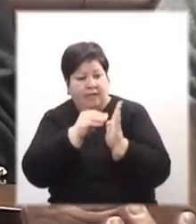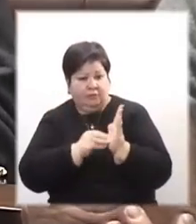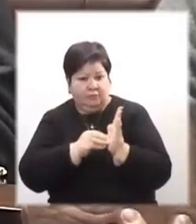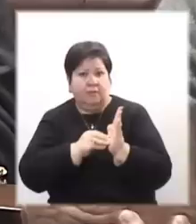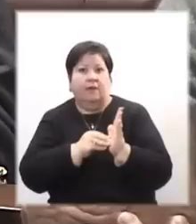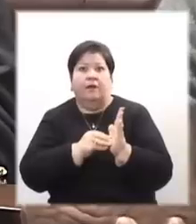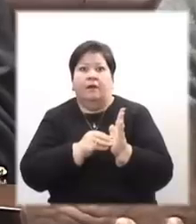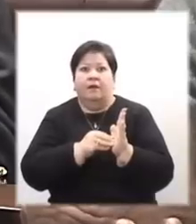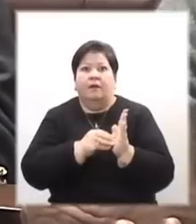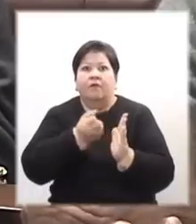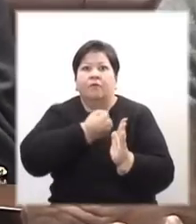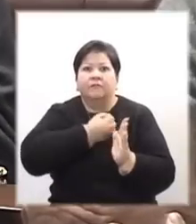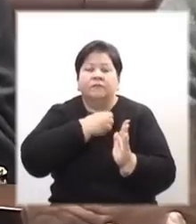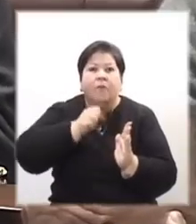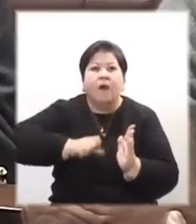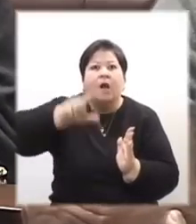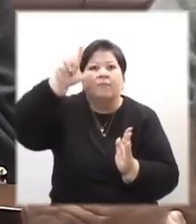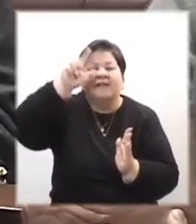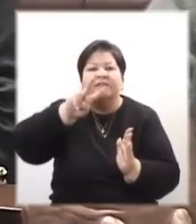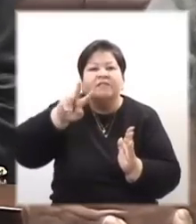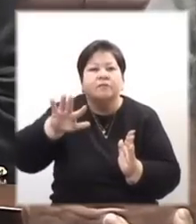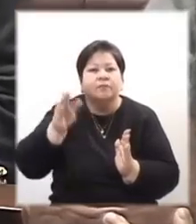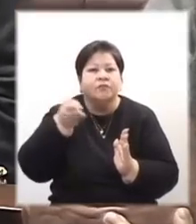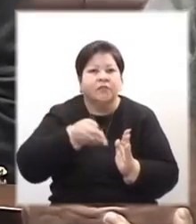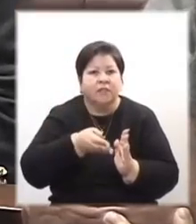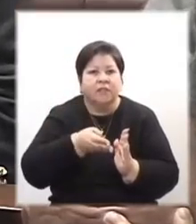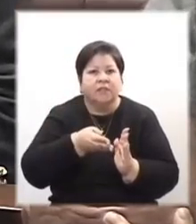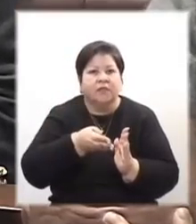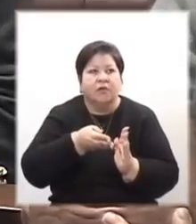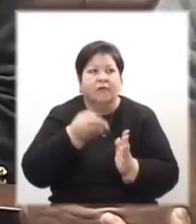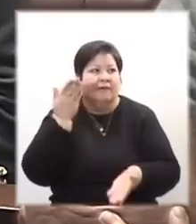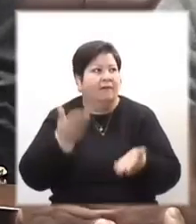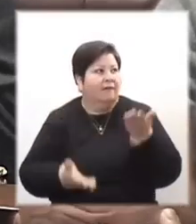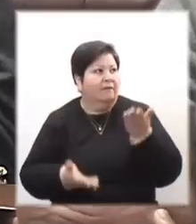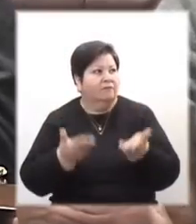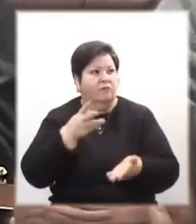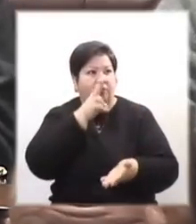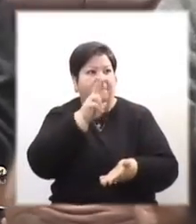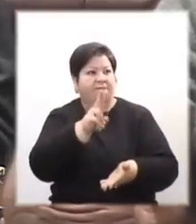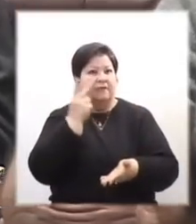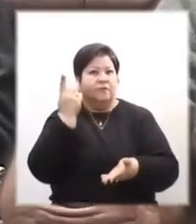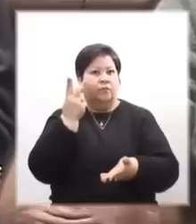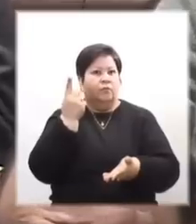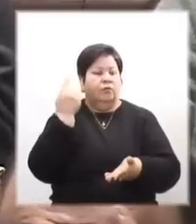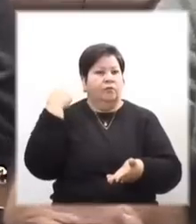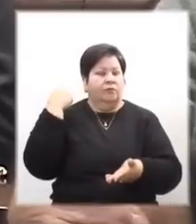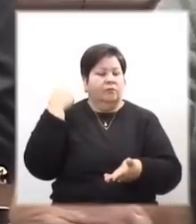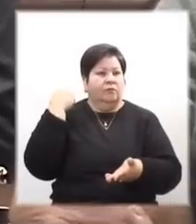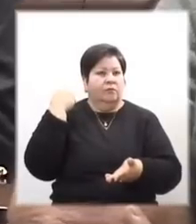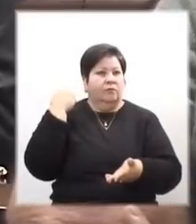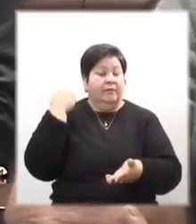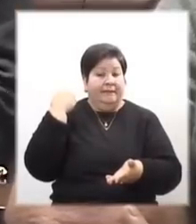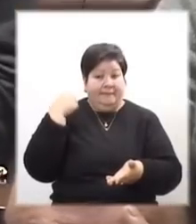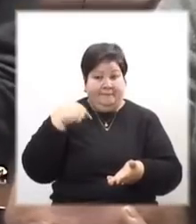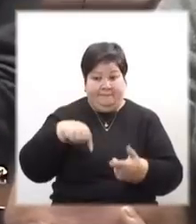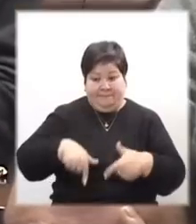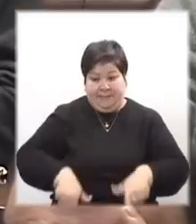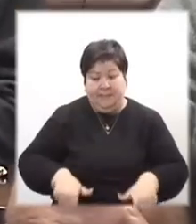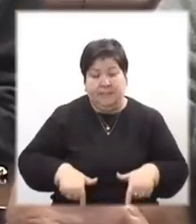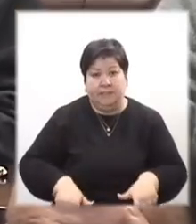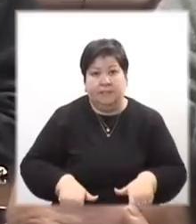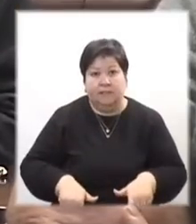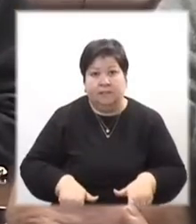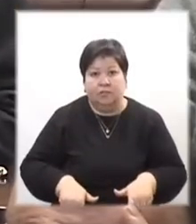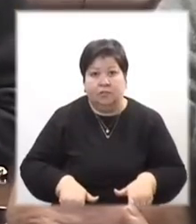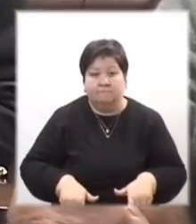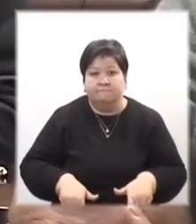los homicidios habían aumentado un 25% con respecto al año 2021. Este ministro, que es